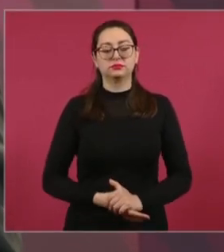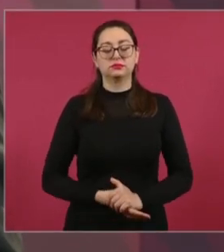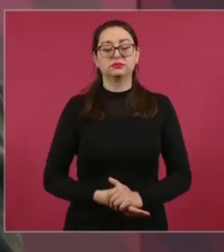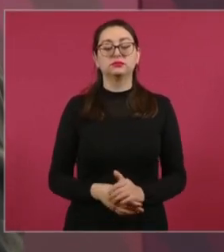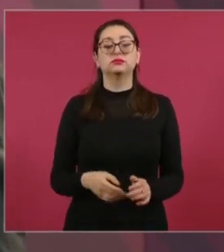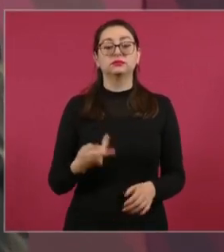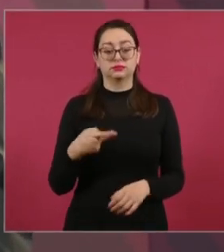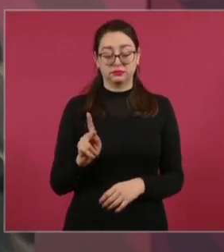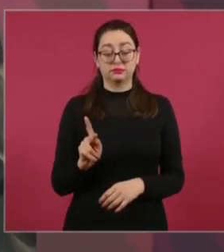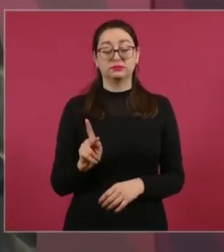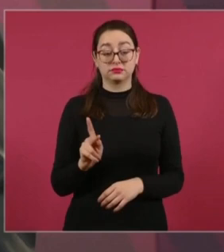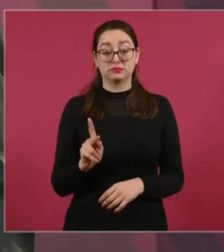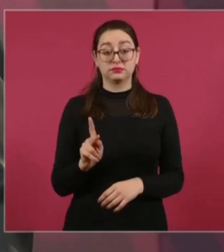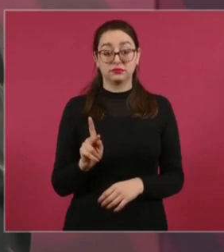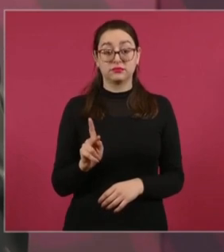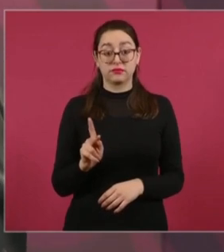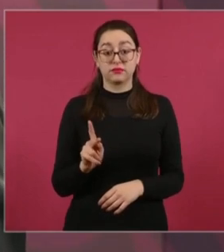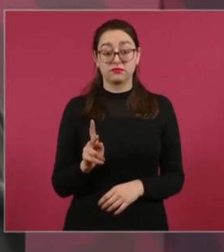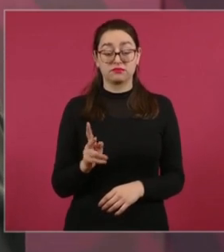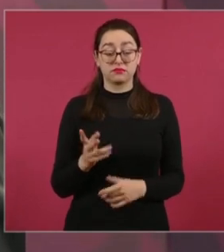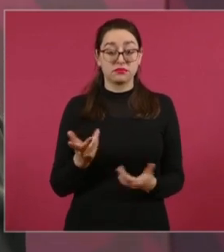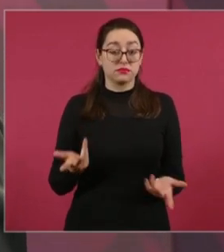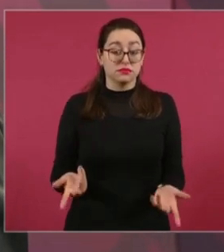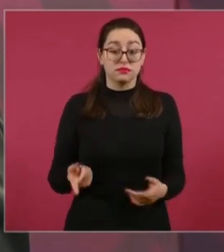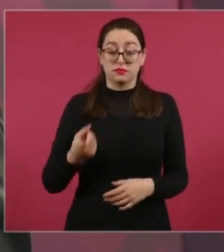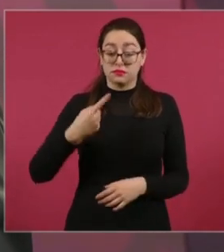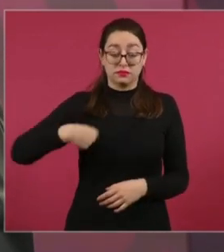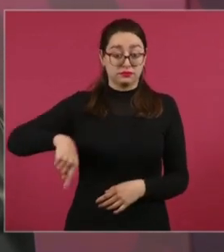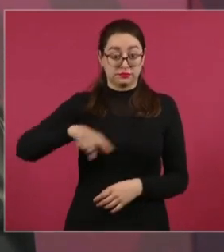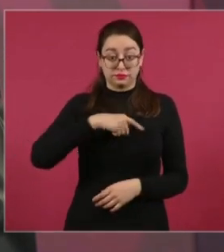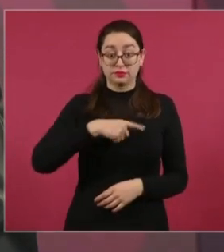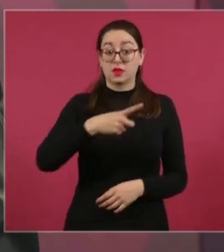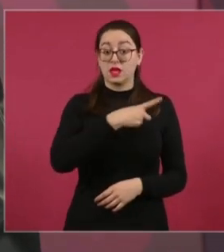es no quedarnos con nada.